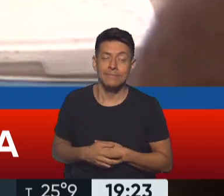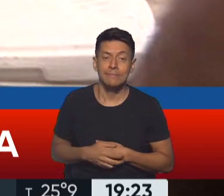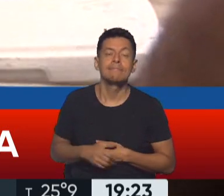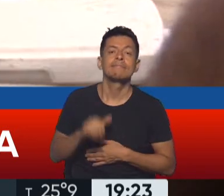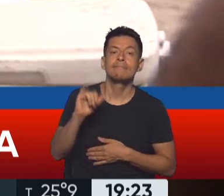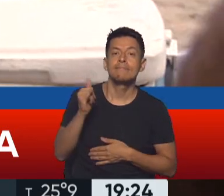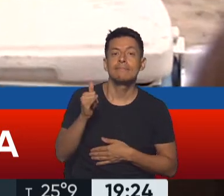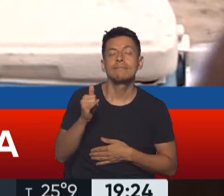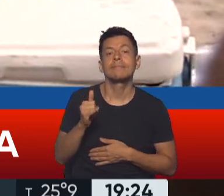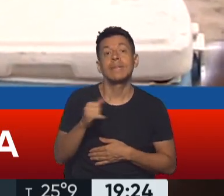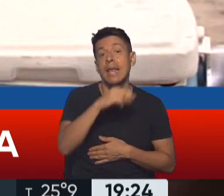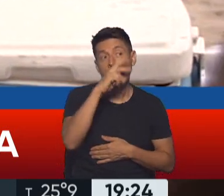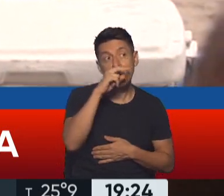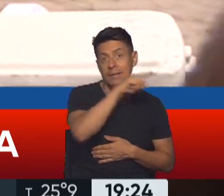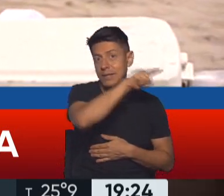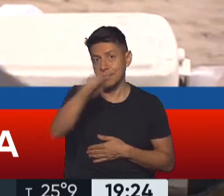Venimos de La Plata.